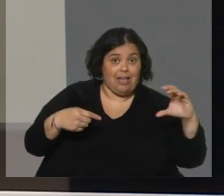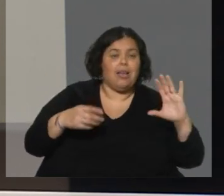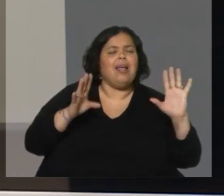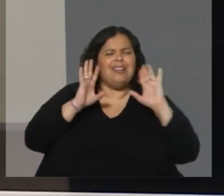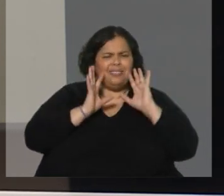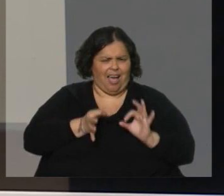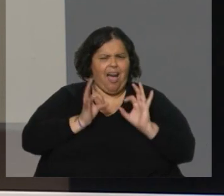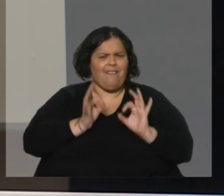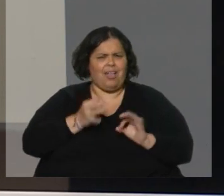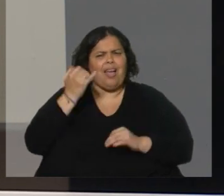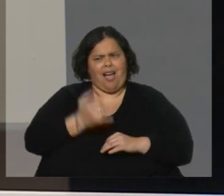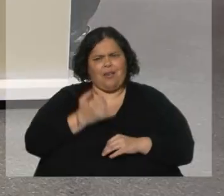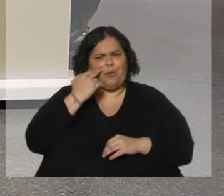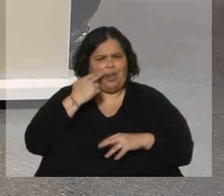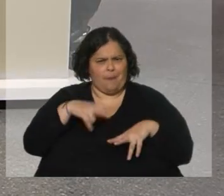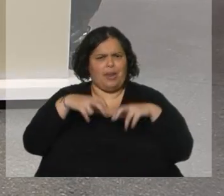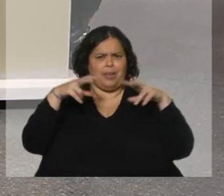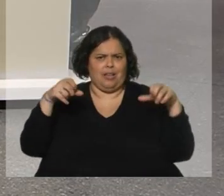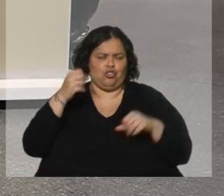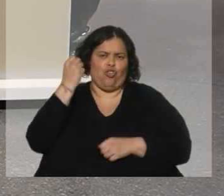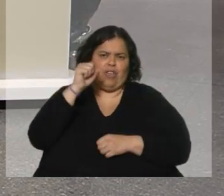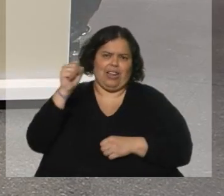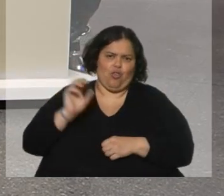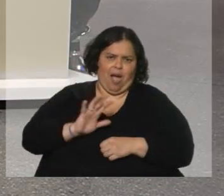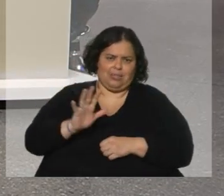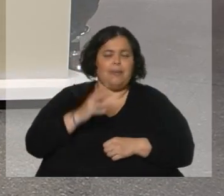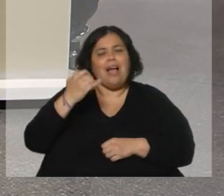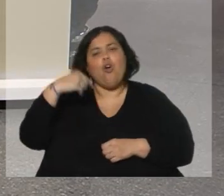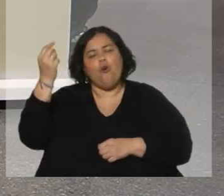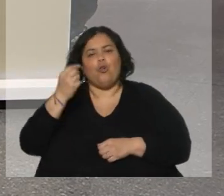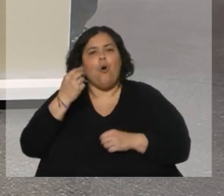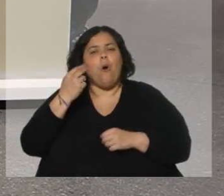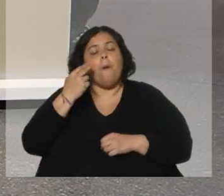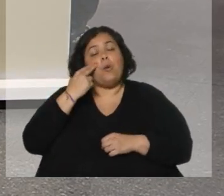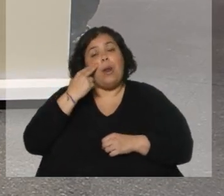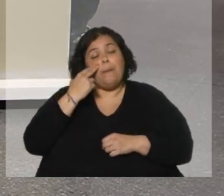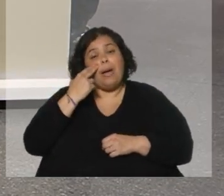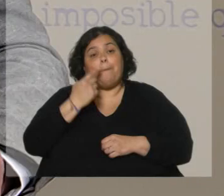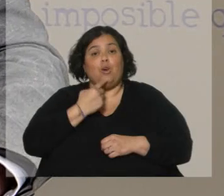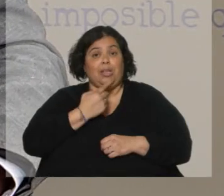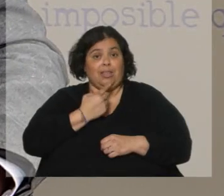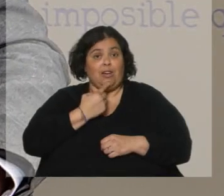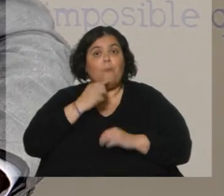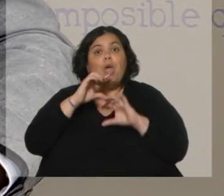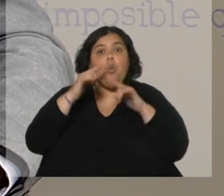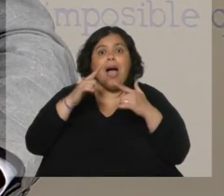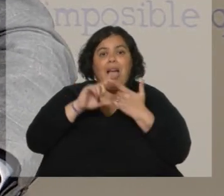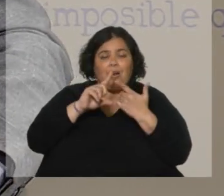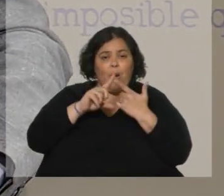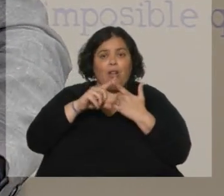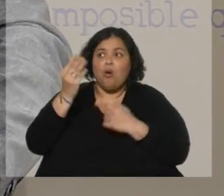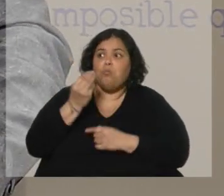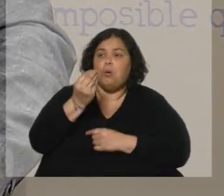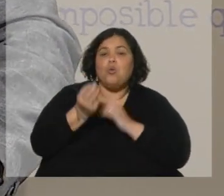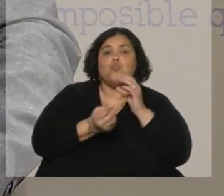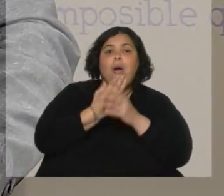esos delitos la conoce acá tenemos un tema que es de política que es que no se consigue un acuerdo para Designar un nuevo fiscal de mientras quedó